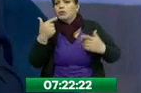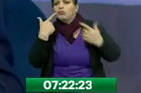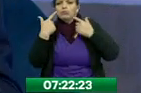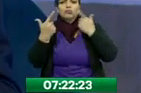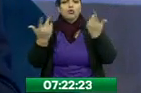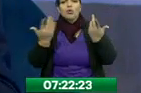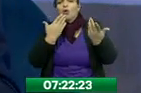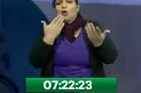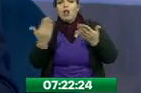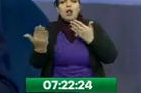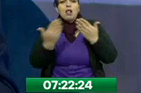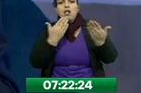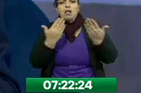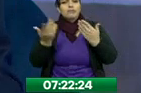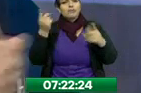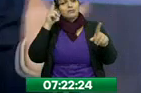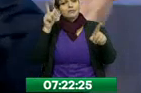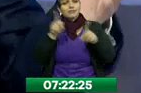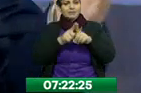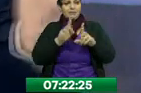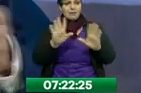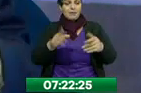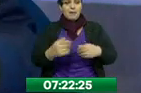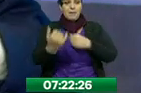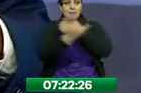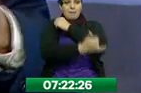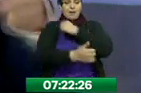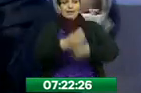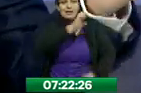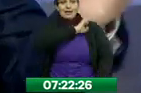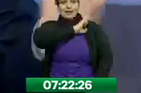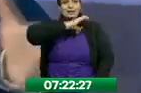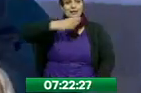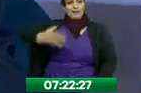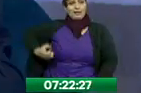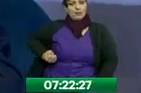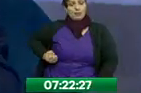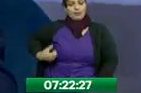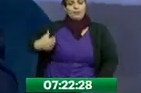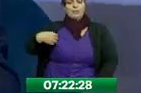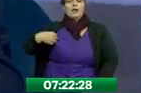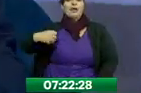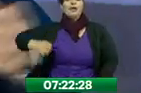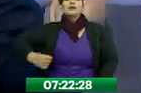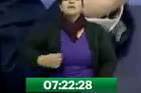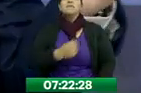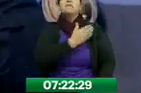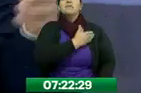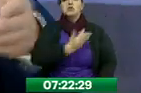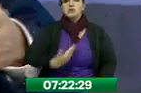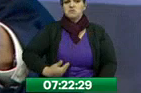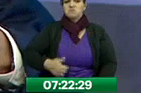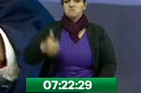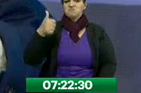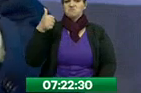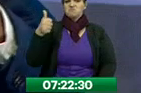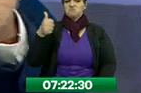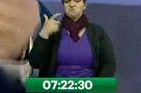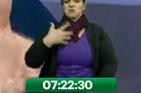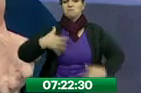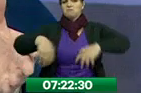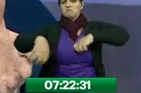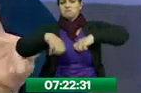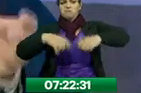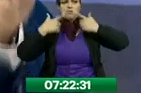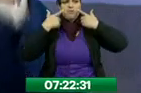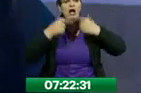altos niveles de delincuencia, con 200 homicidios por mes. Allá operan estas bandas, las Maras